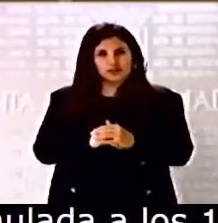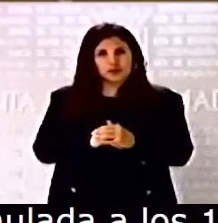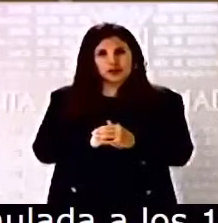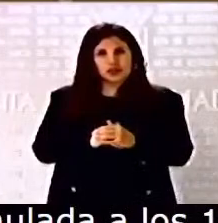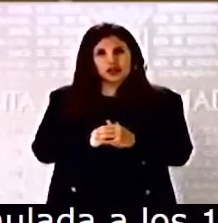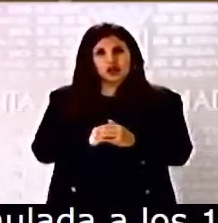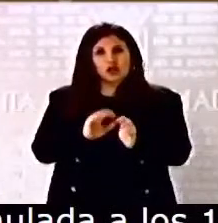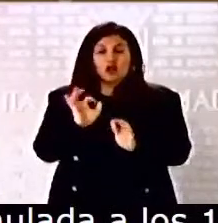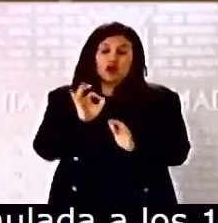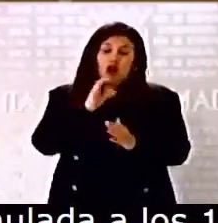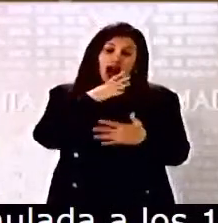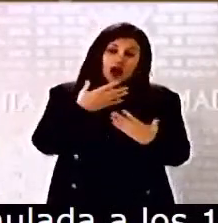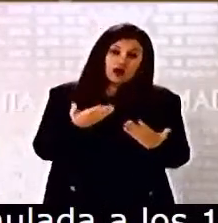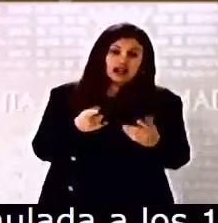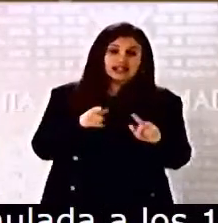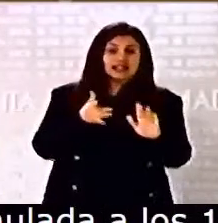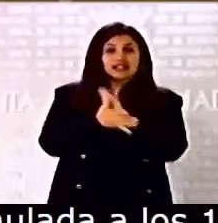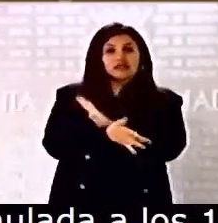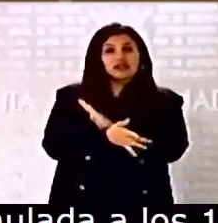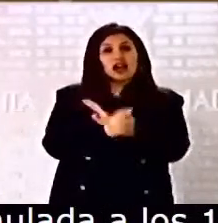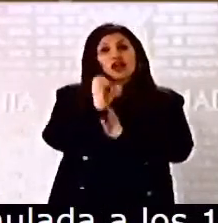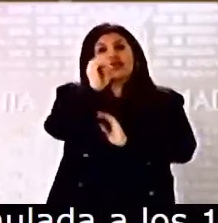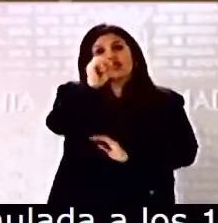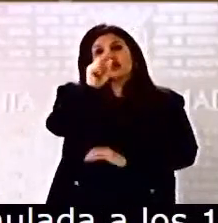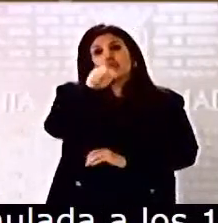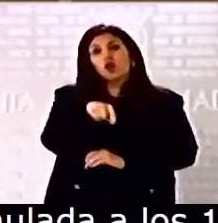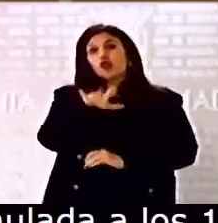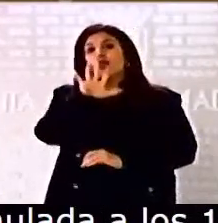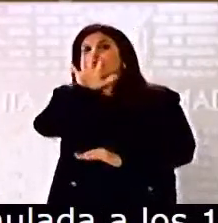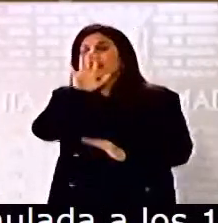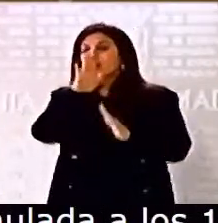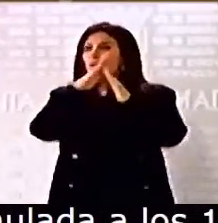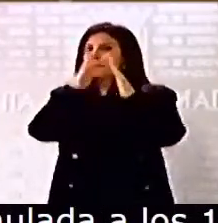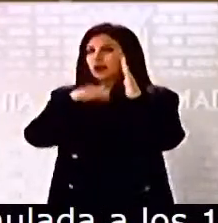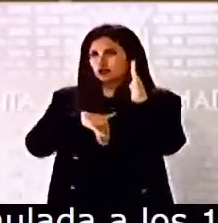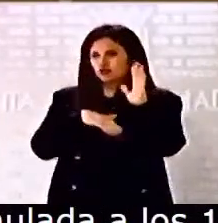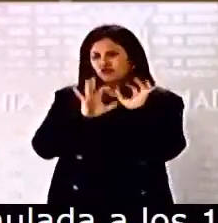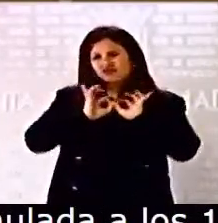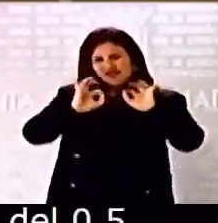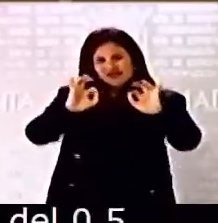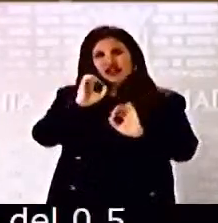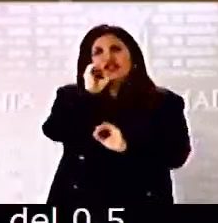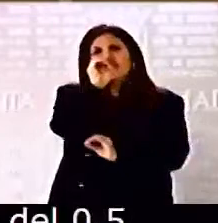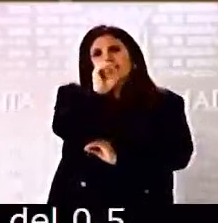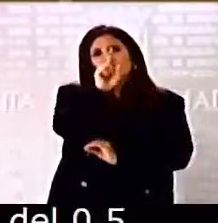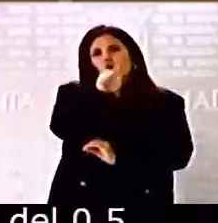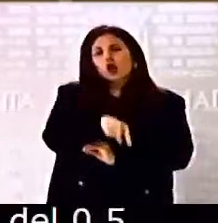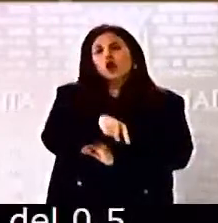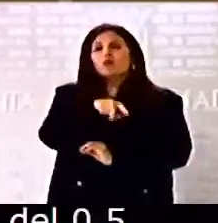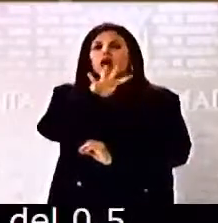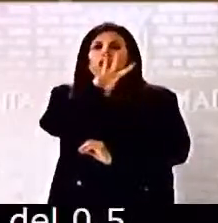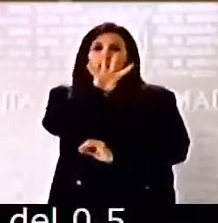o está en este momento por debajo del 0,5. En concreto está en el